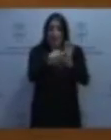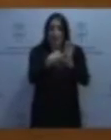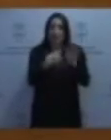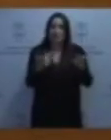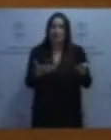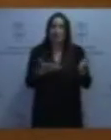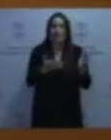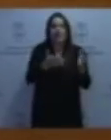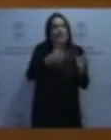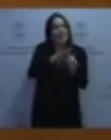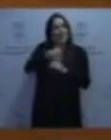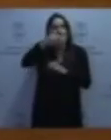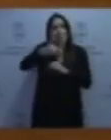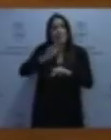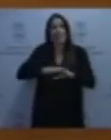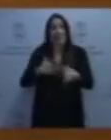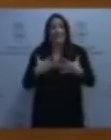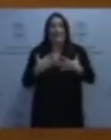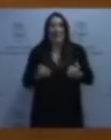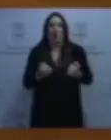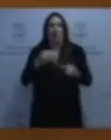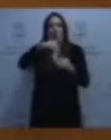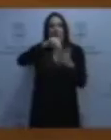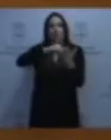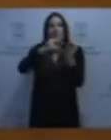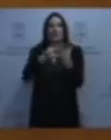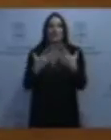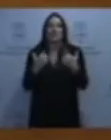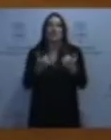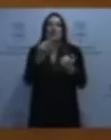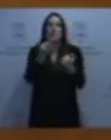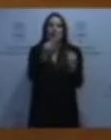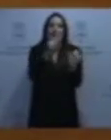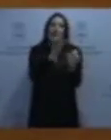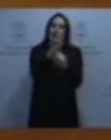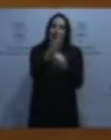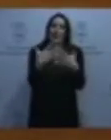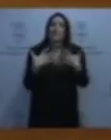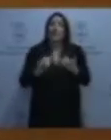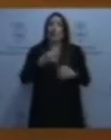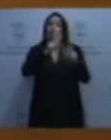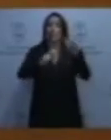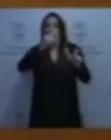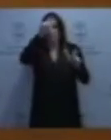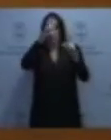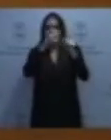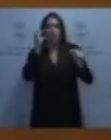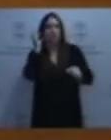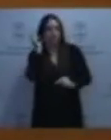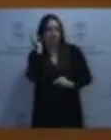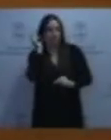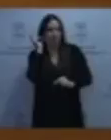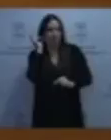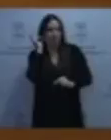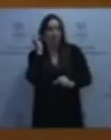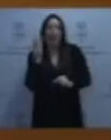ser determinante para la salud del sistema sanitario y determinante para la salud de los asturianos y de los asturianos. Añadiendo tan